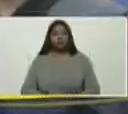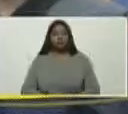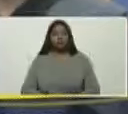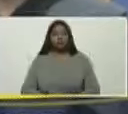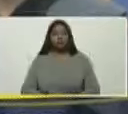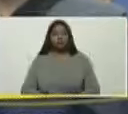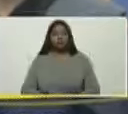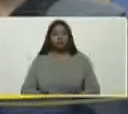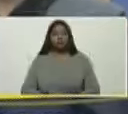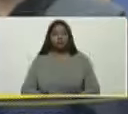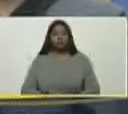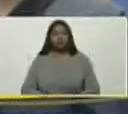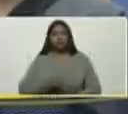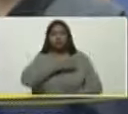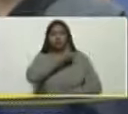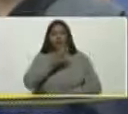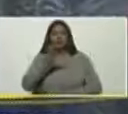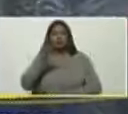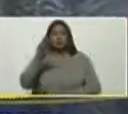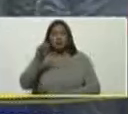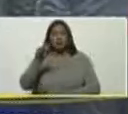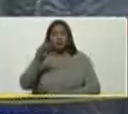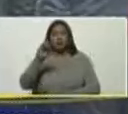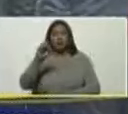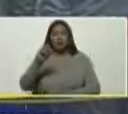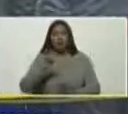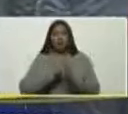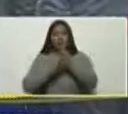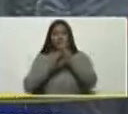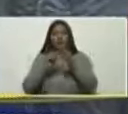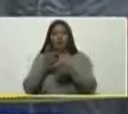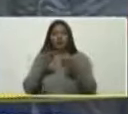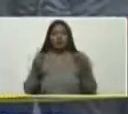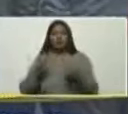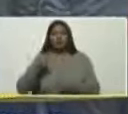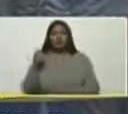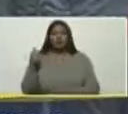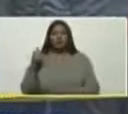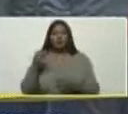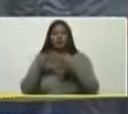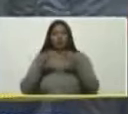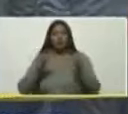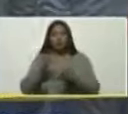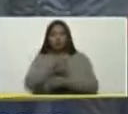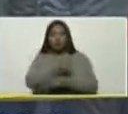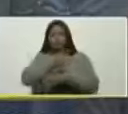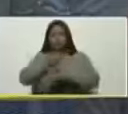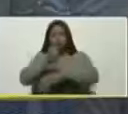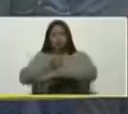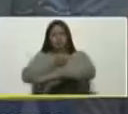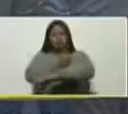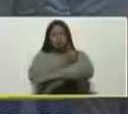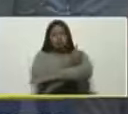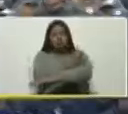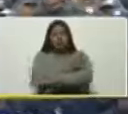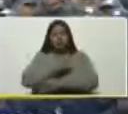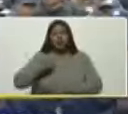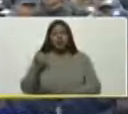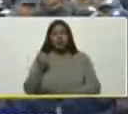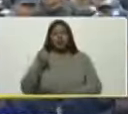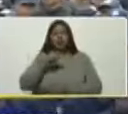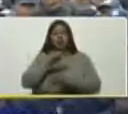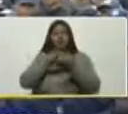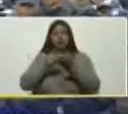general Santiago, director general de la policía, y toda la directiva de la Policía Nacional Bolivariana,